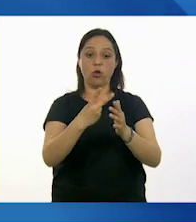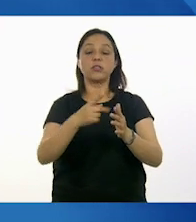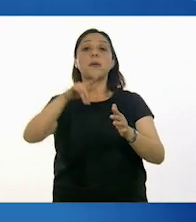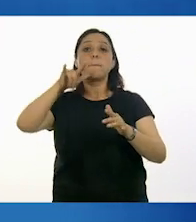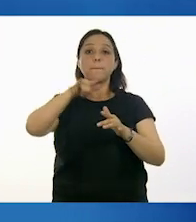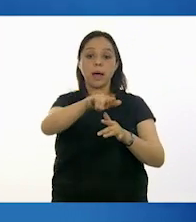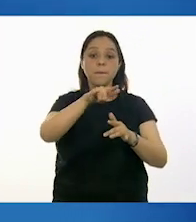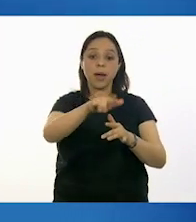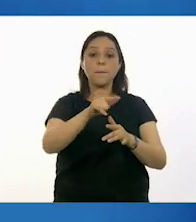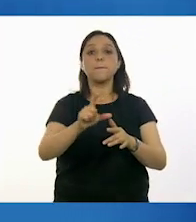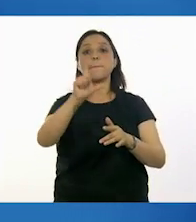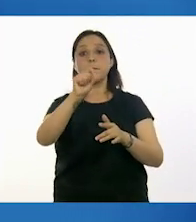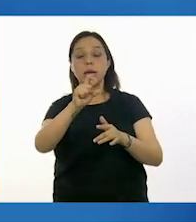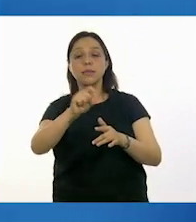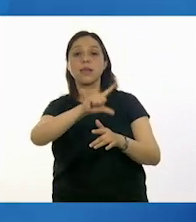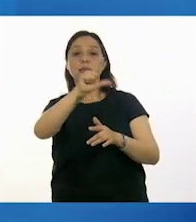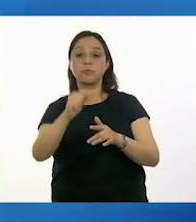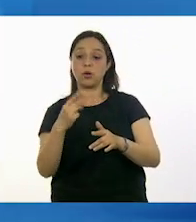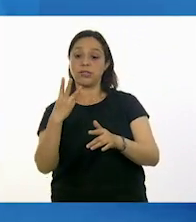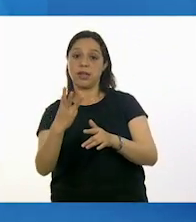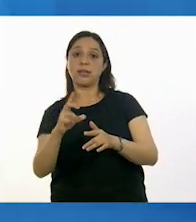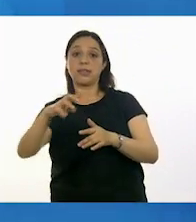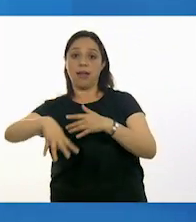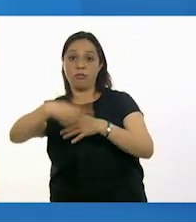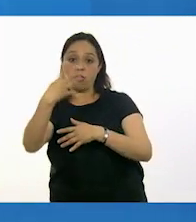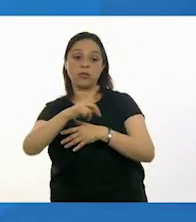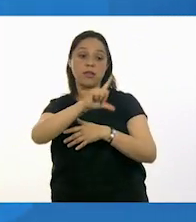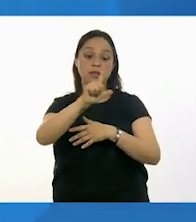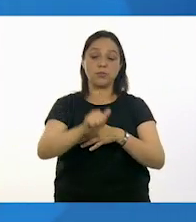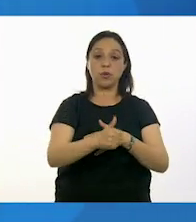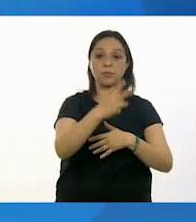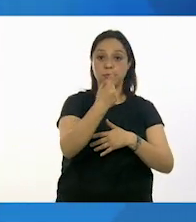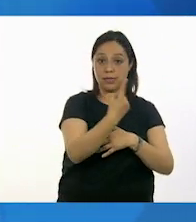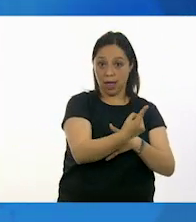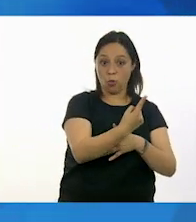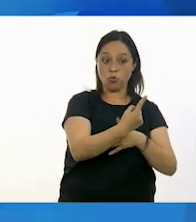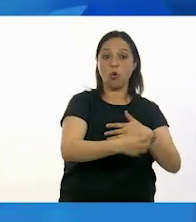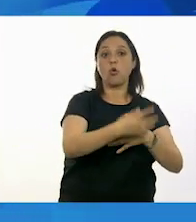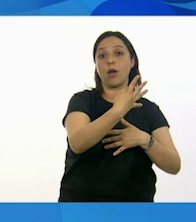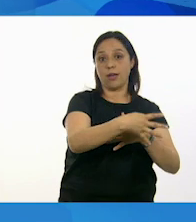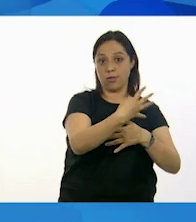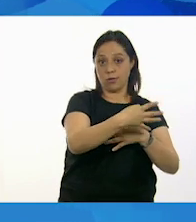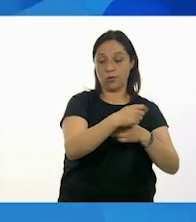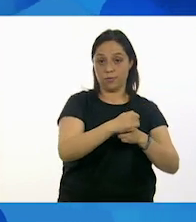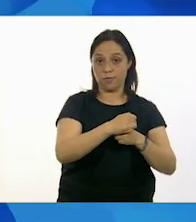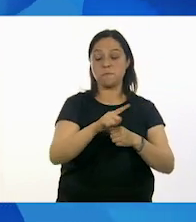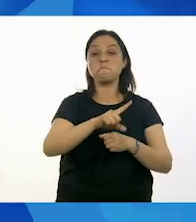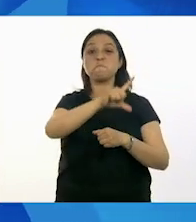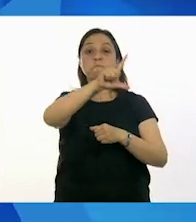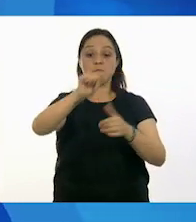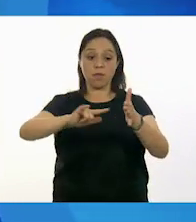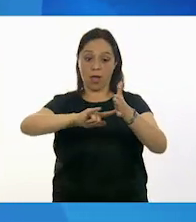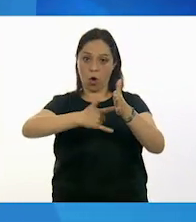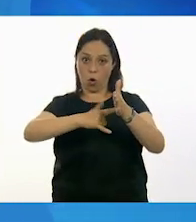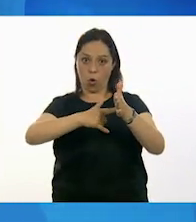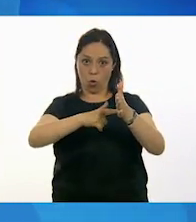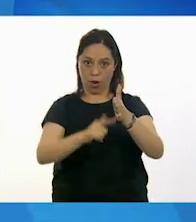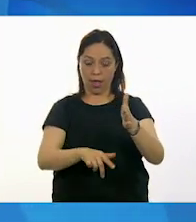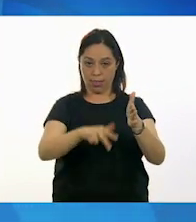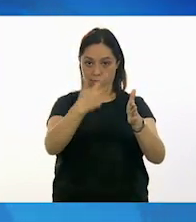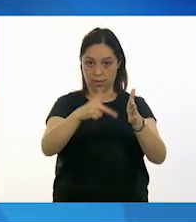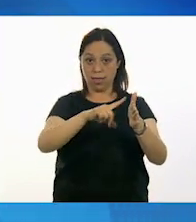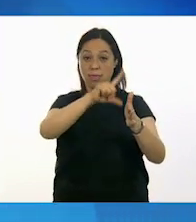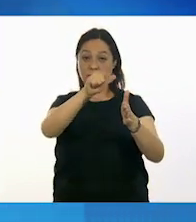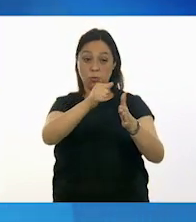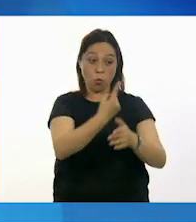aviones. En la pista 3, 14 aviones. Y en la pista 1, 23 aviones. Por último, a las 13 horas, en la pista 1